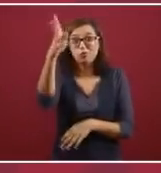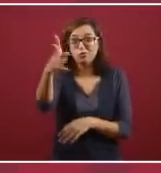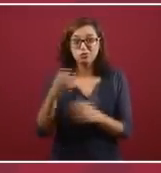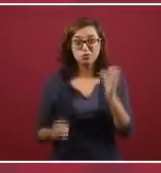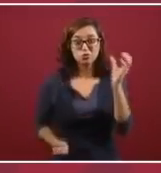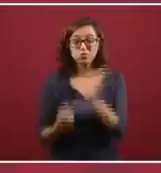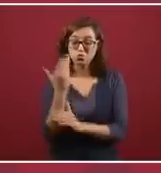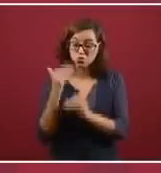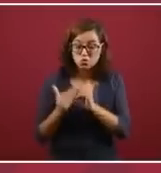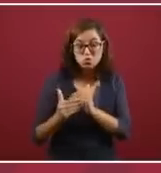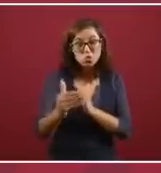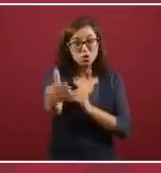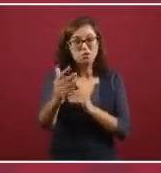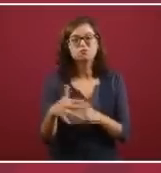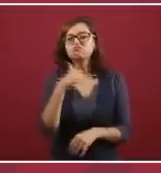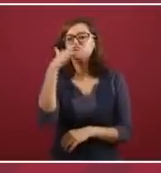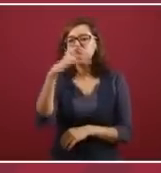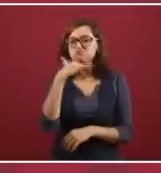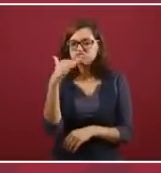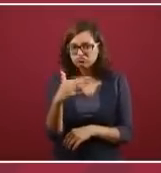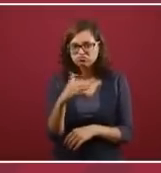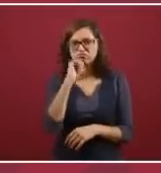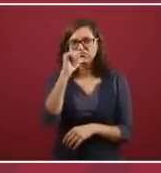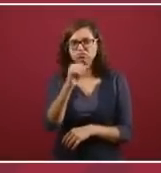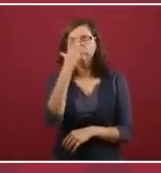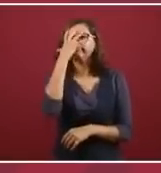sin corrupción, sin impunidad,